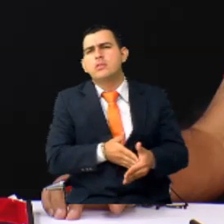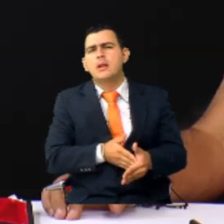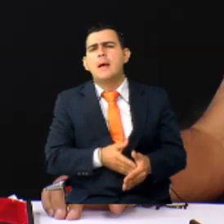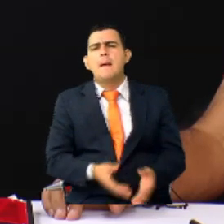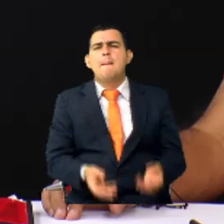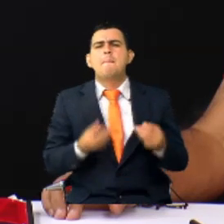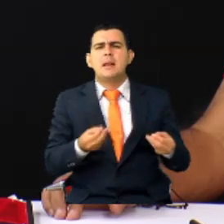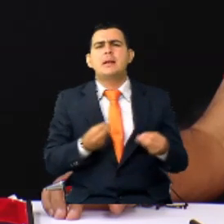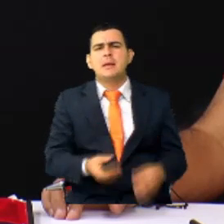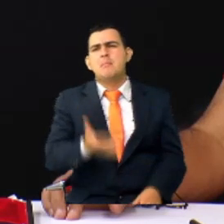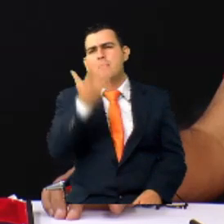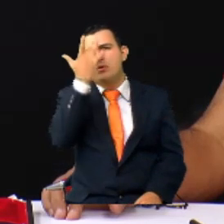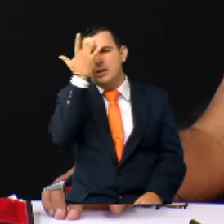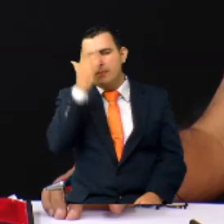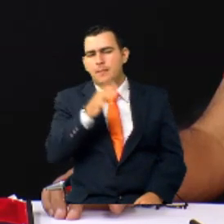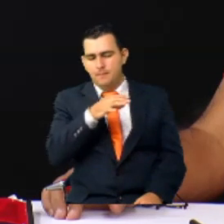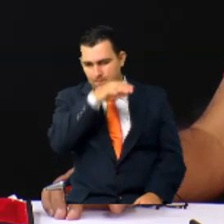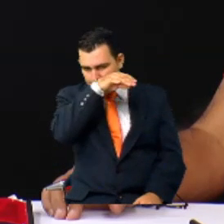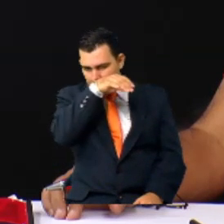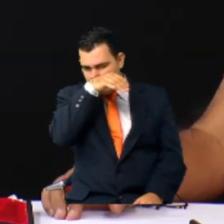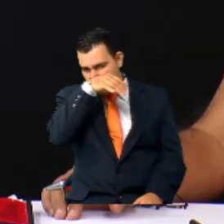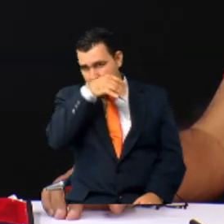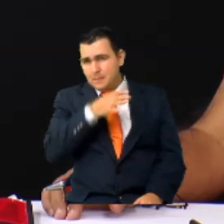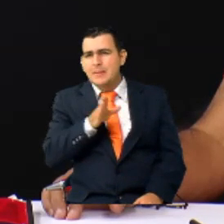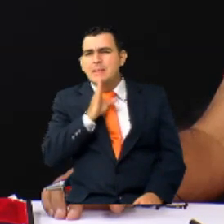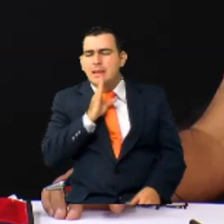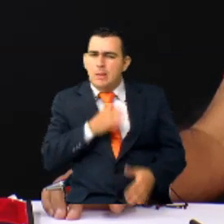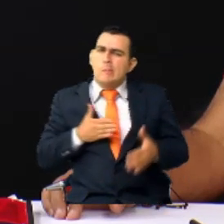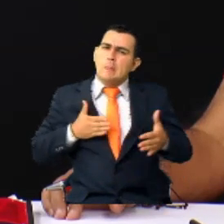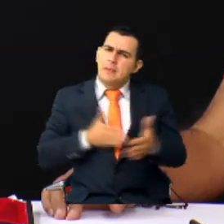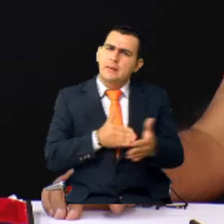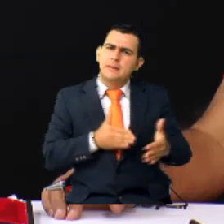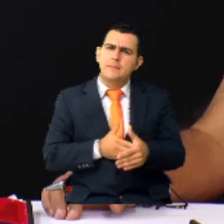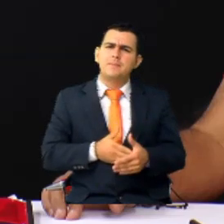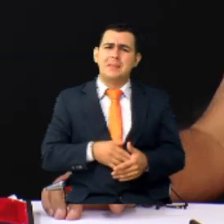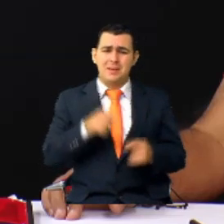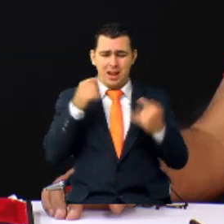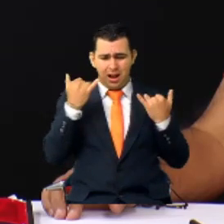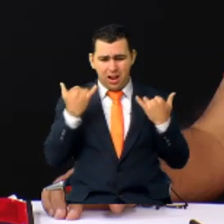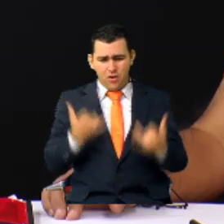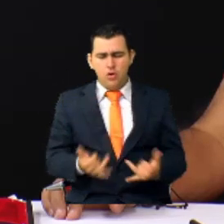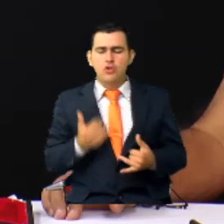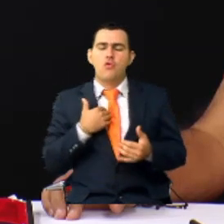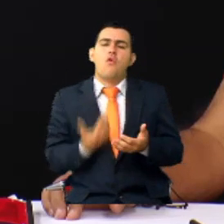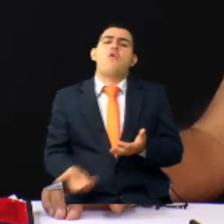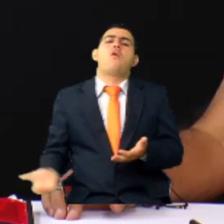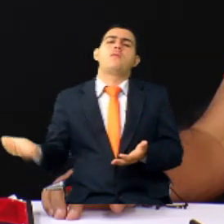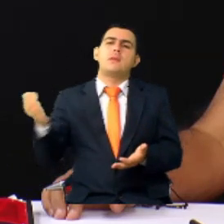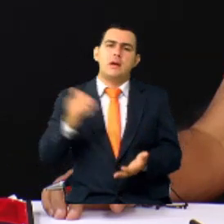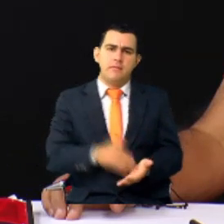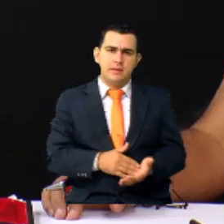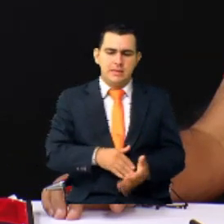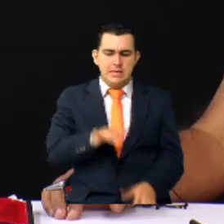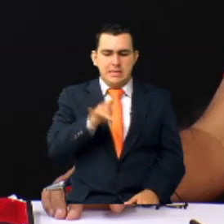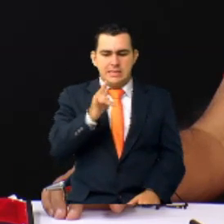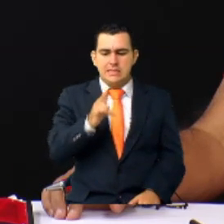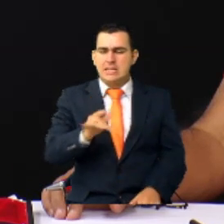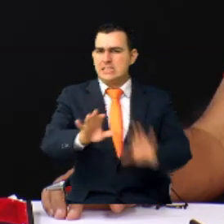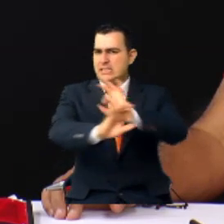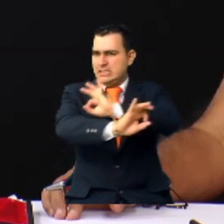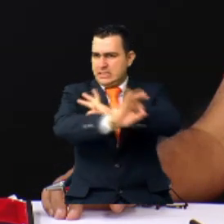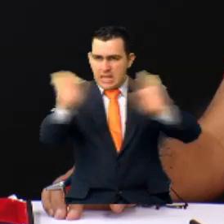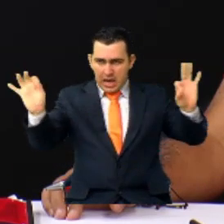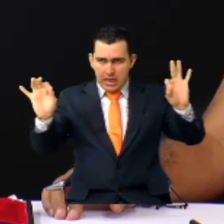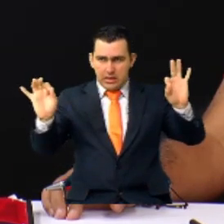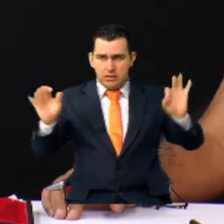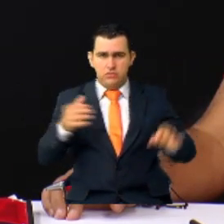y por quién. Eso está más que claro, Yalit. Hoy vuelvo y lo ratifico, títere de nadie ni marioneta